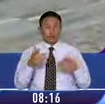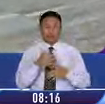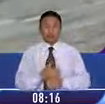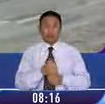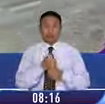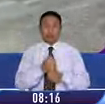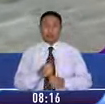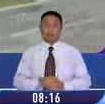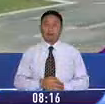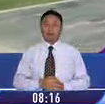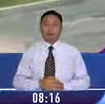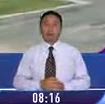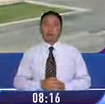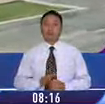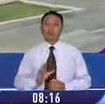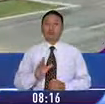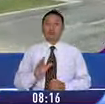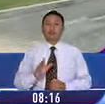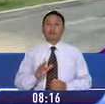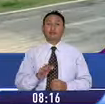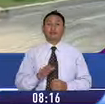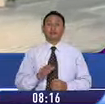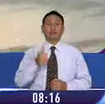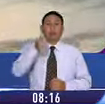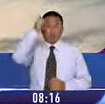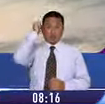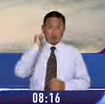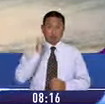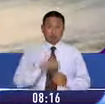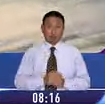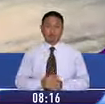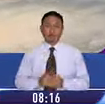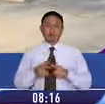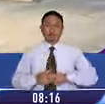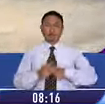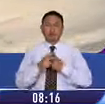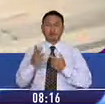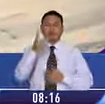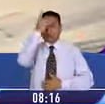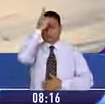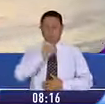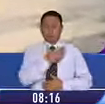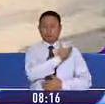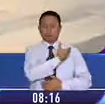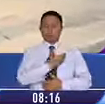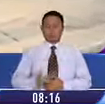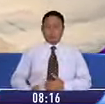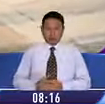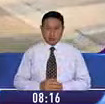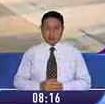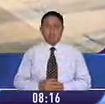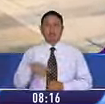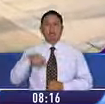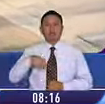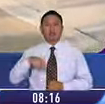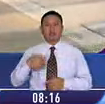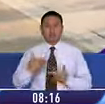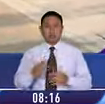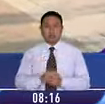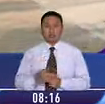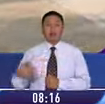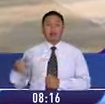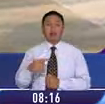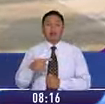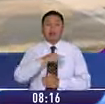seguridad desde el día que ha empezado la decisión del señor presidente, en donde se ha dado el